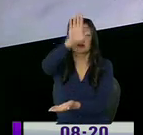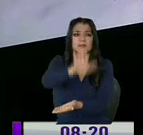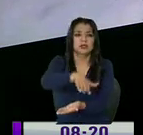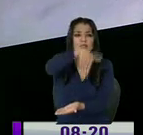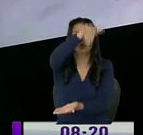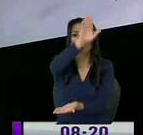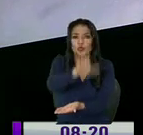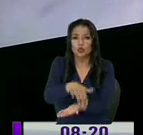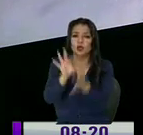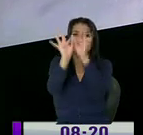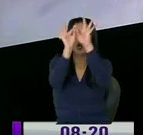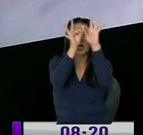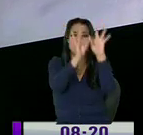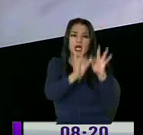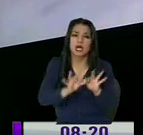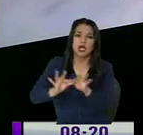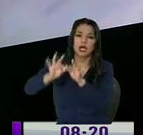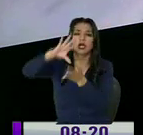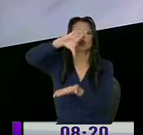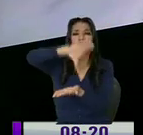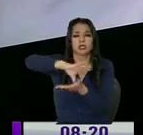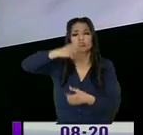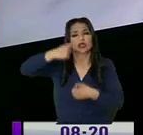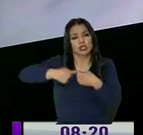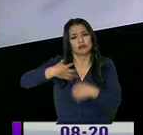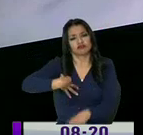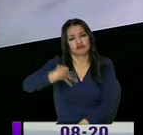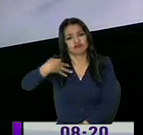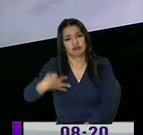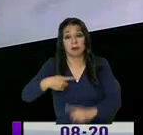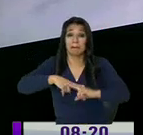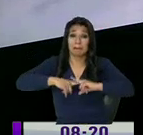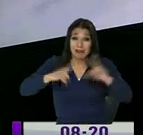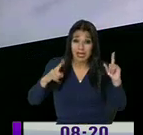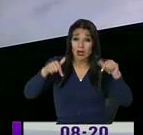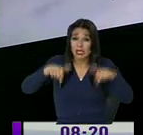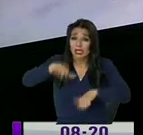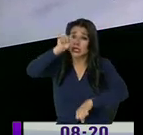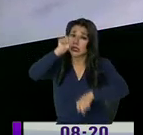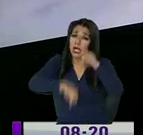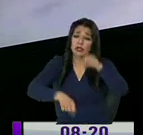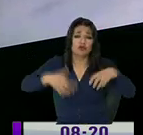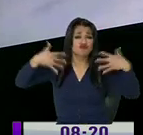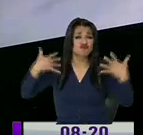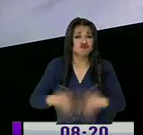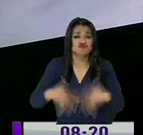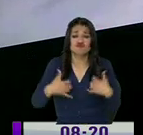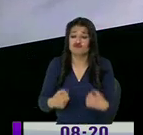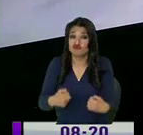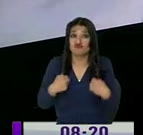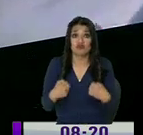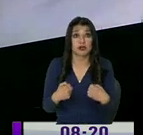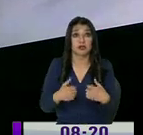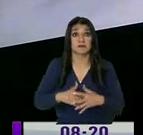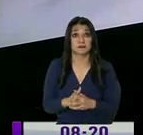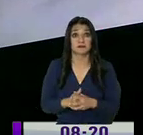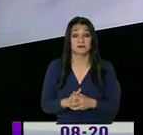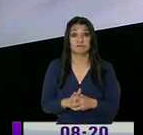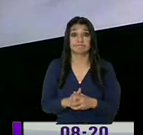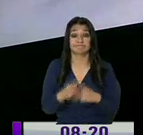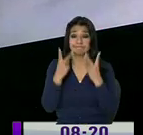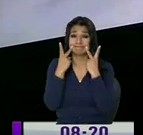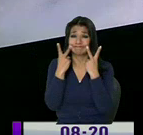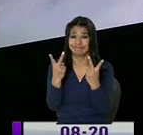poder arreglar el centro histórico, pero realmente los desmanes que hay aquí son, pues, ustedes han podido ver,